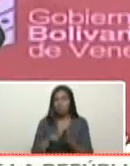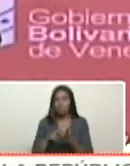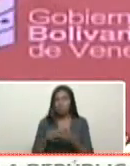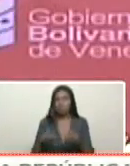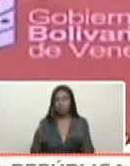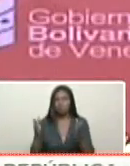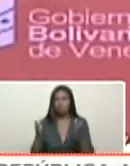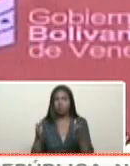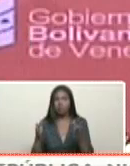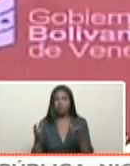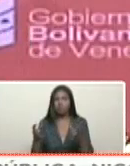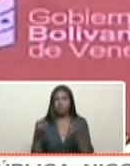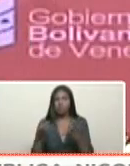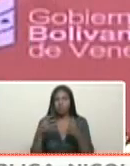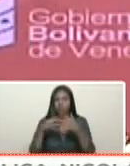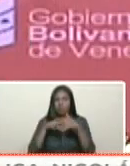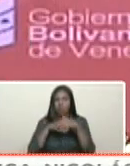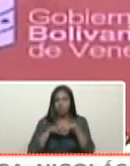y amalgamemos